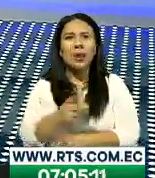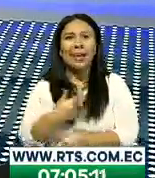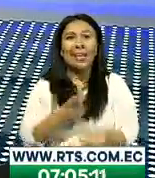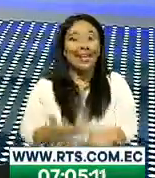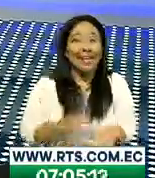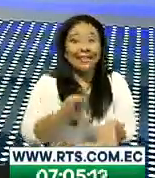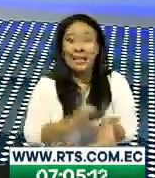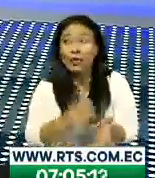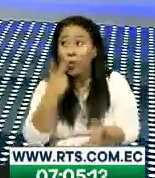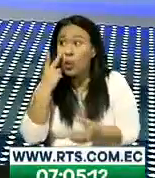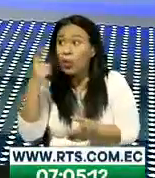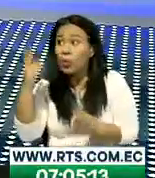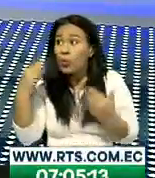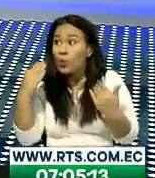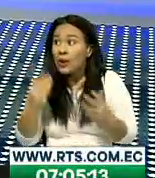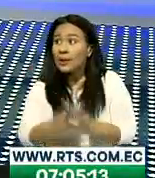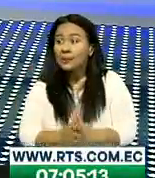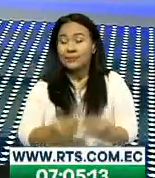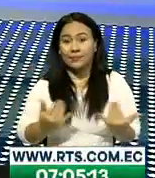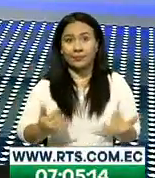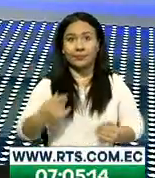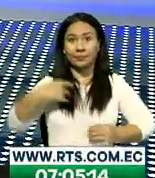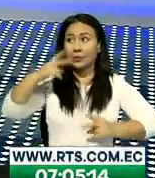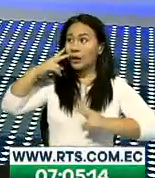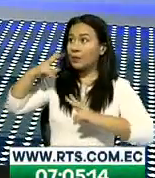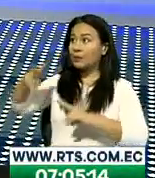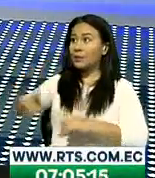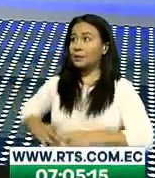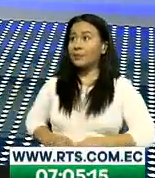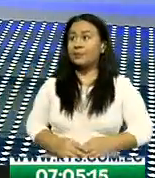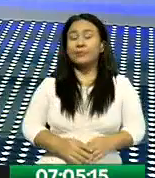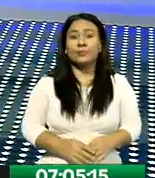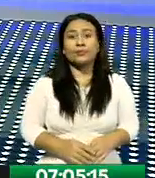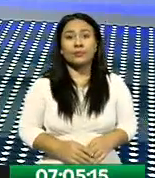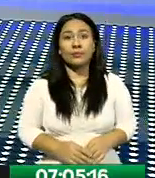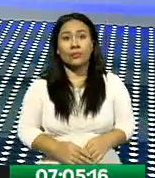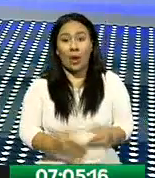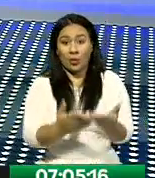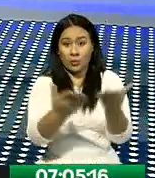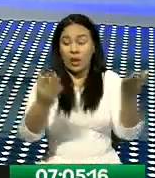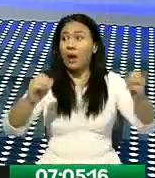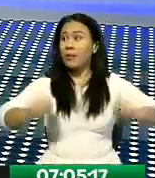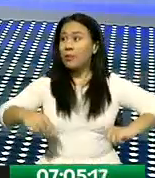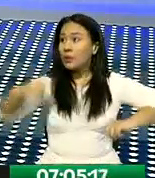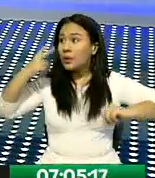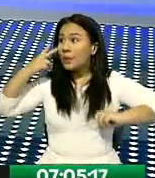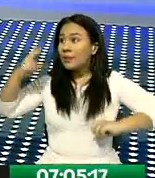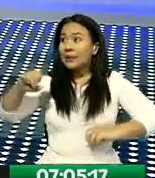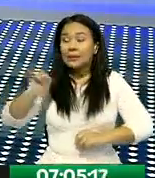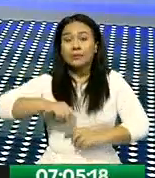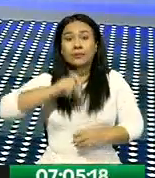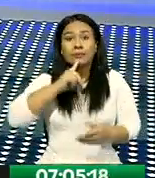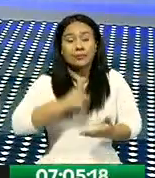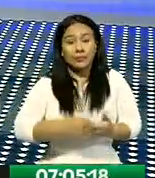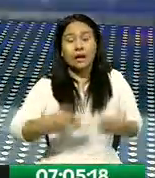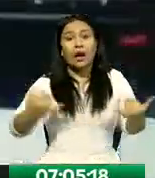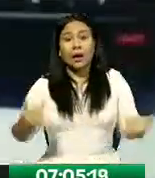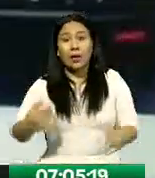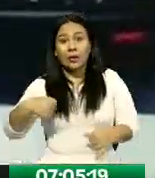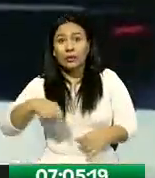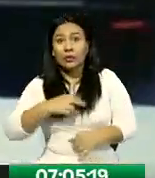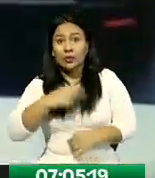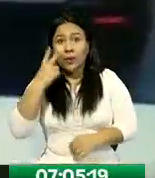centro de Guayaquil. Ahí tenemos las imágenes, señor productor, por favor. Ustedes las pueden apreciar. Efectivamente, vemos cómo